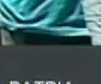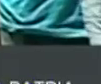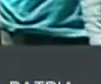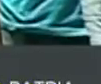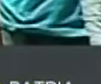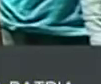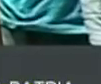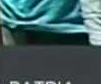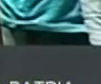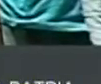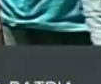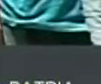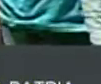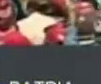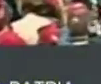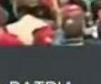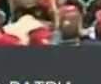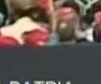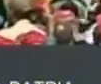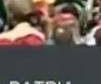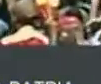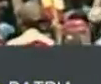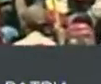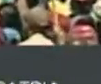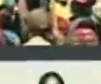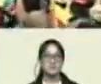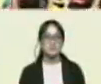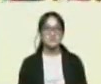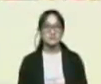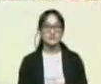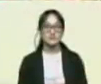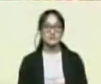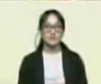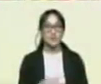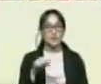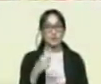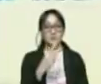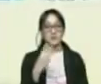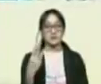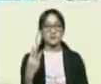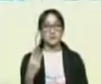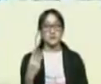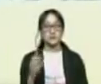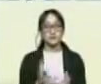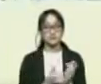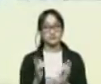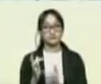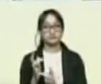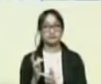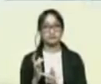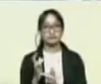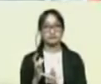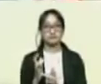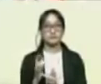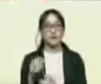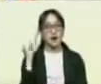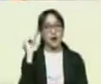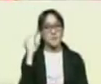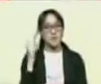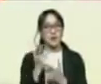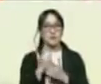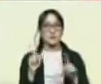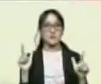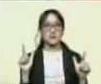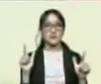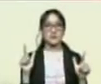estamos iniciando en la tierra de los libertadores de Guayana la campaña por la